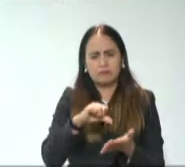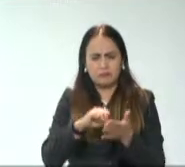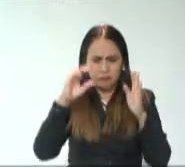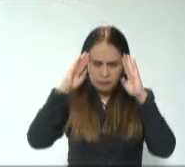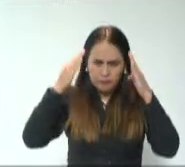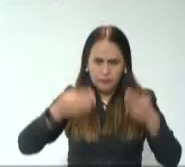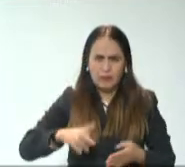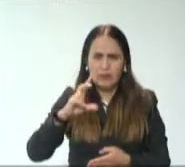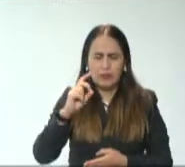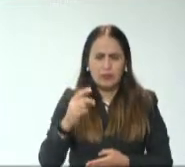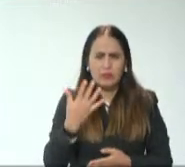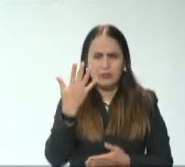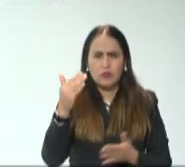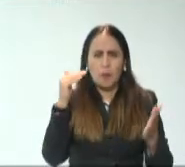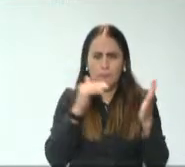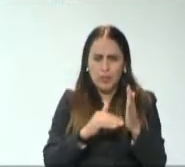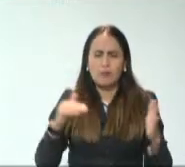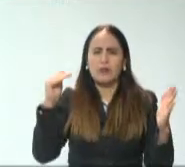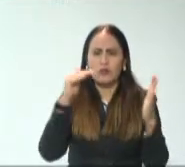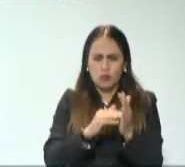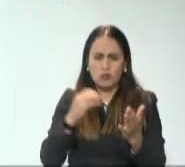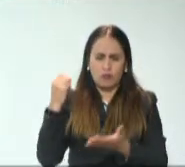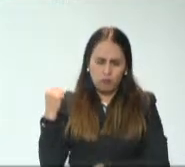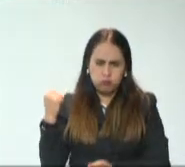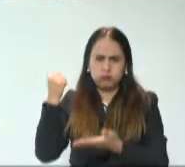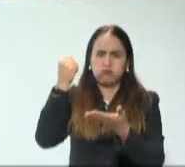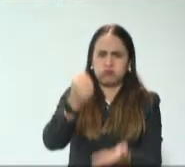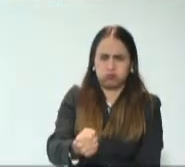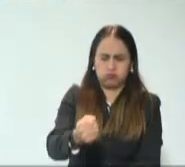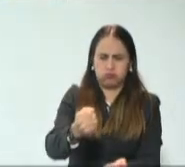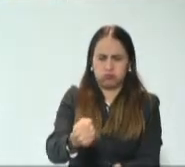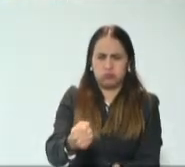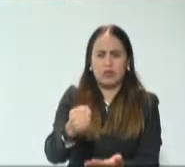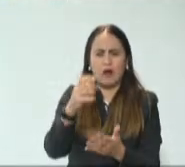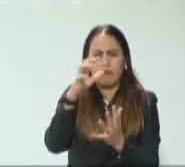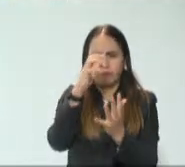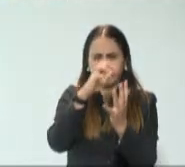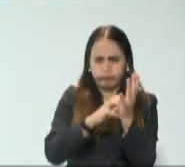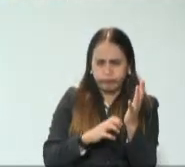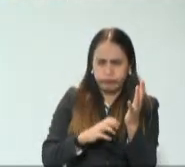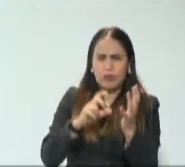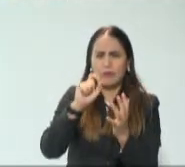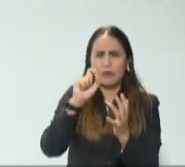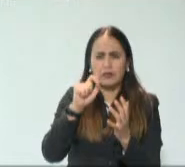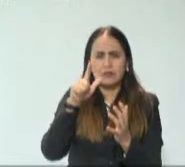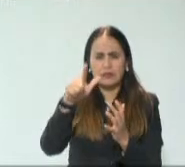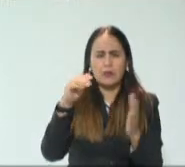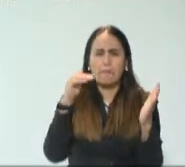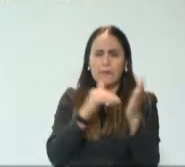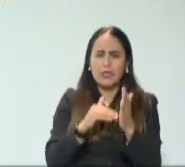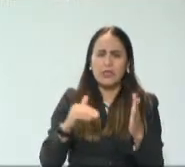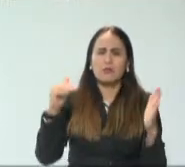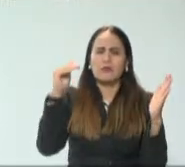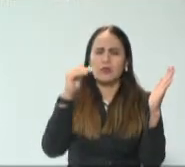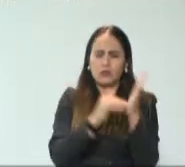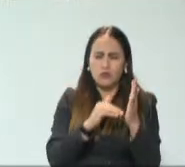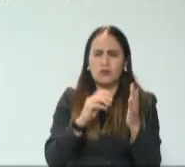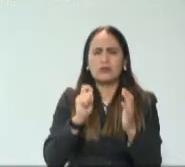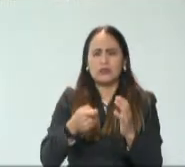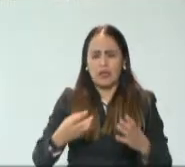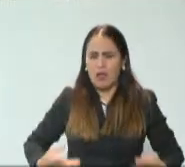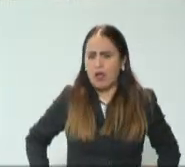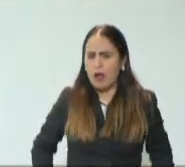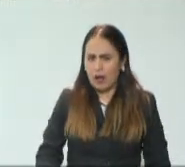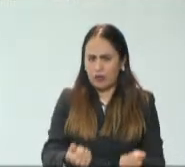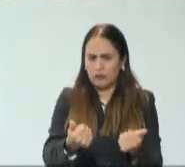35,000 millones de pesos a nivel delegacional de los cuales casi 27,000 millones son en el concepto de gastos de